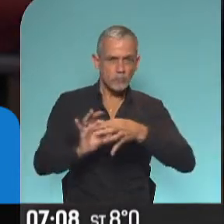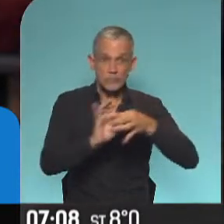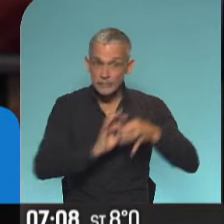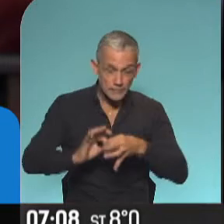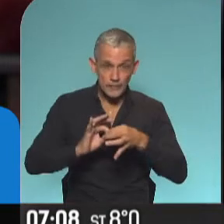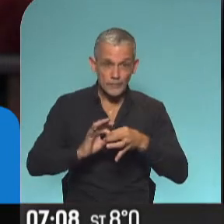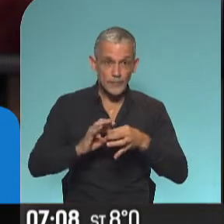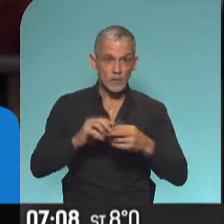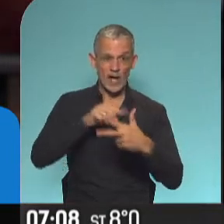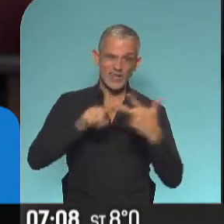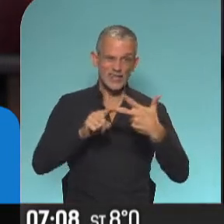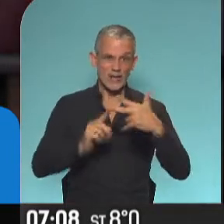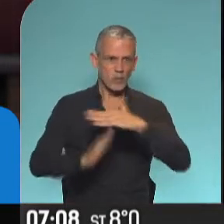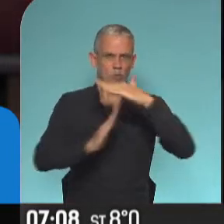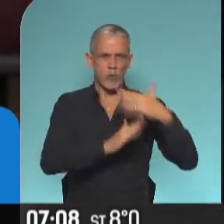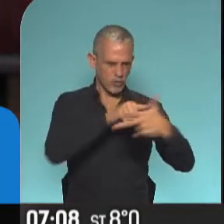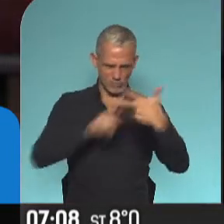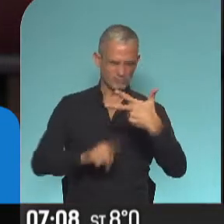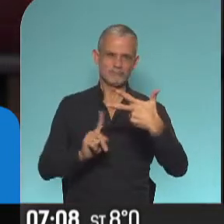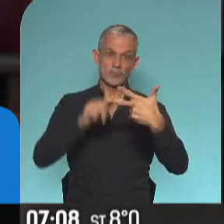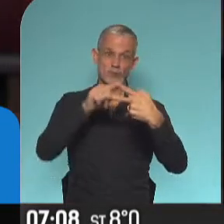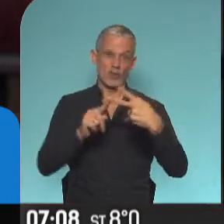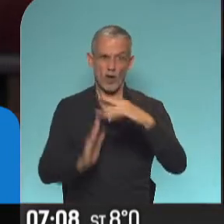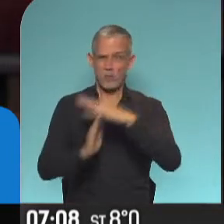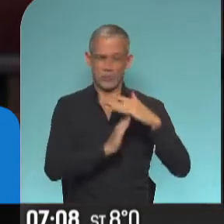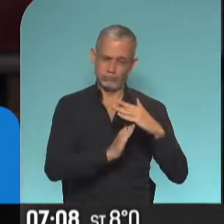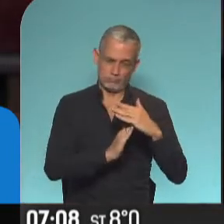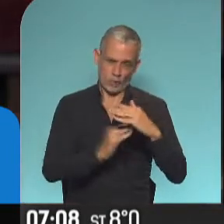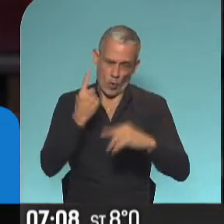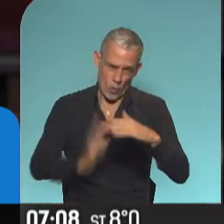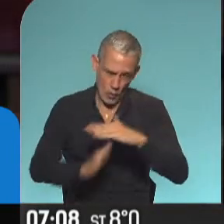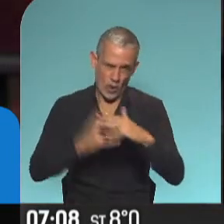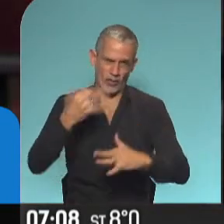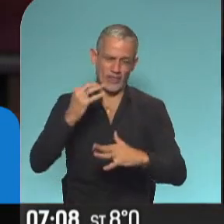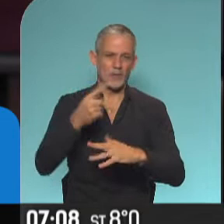va a tener tres cabezas. Digo, ni dos. Seguramente habrá alguien que